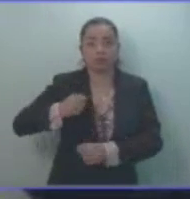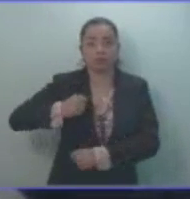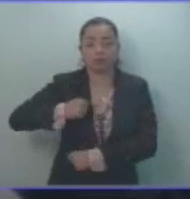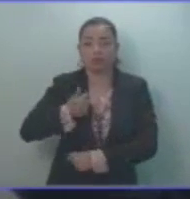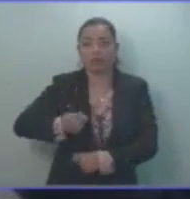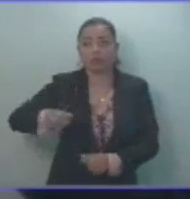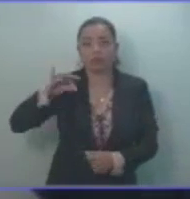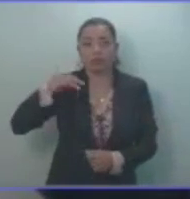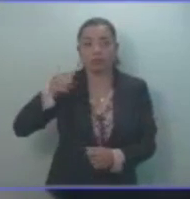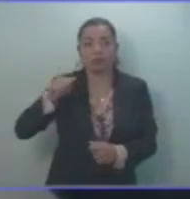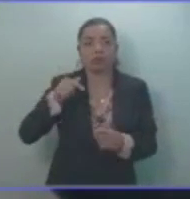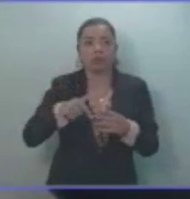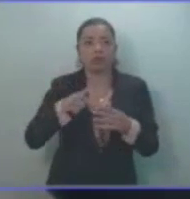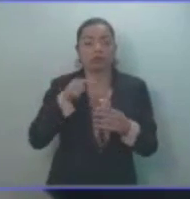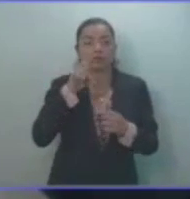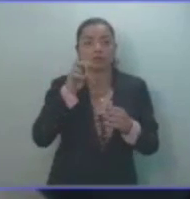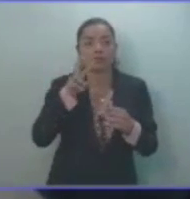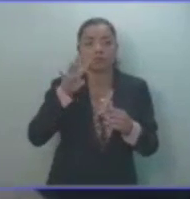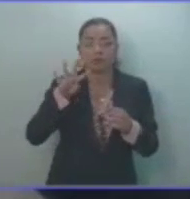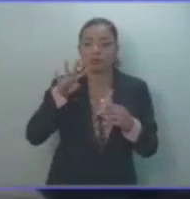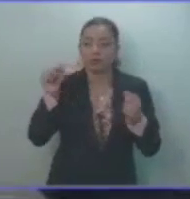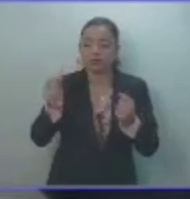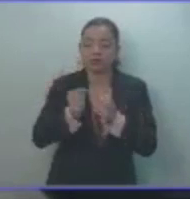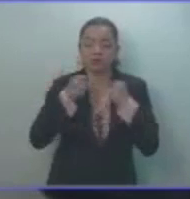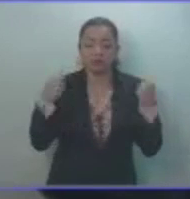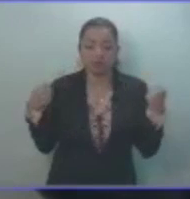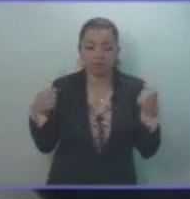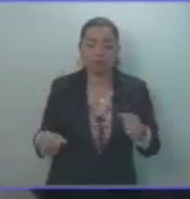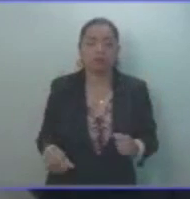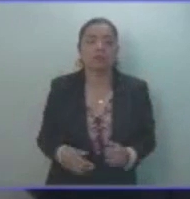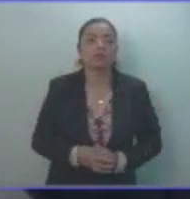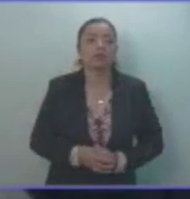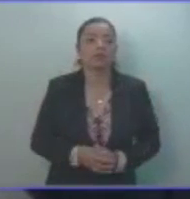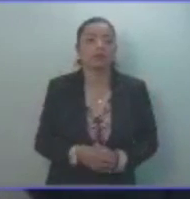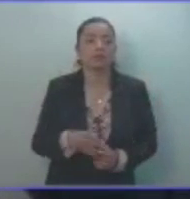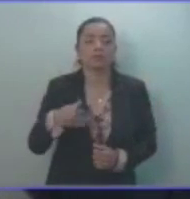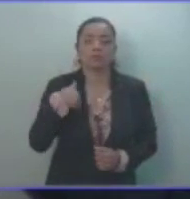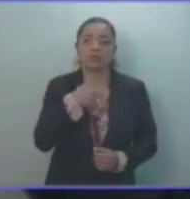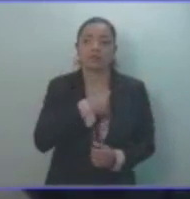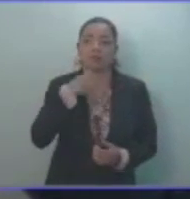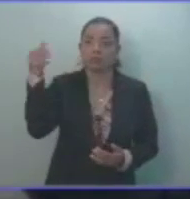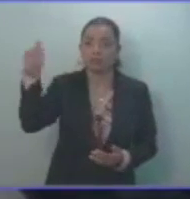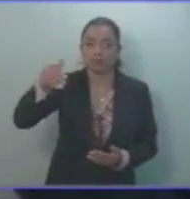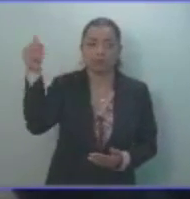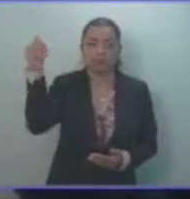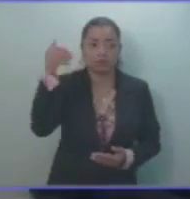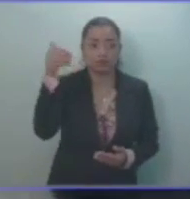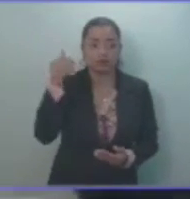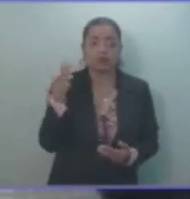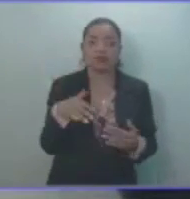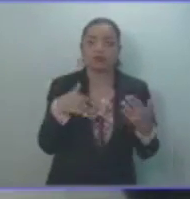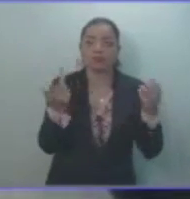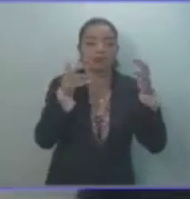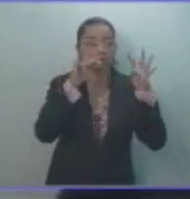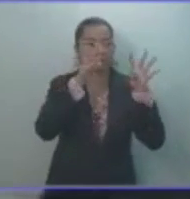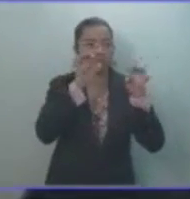Seguridad Pública por 124 millones. El ramo de Educación tiene un total de